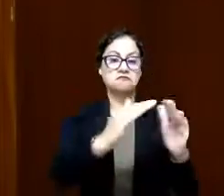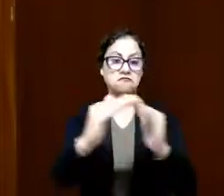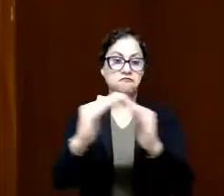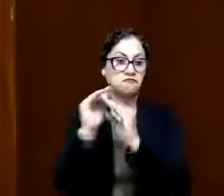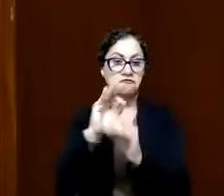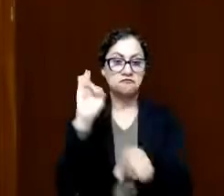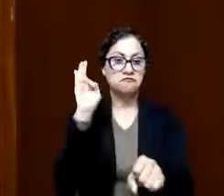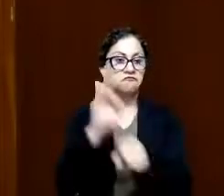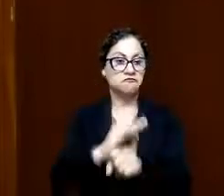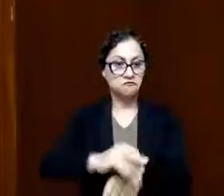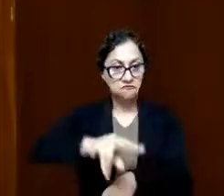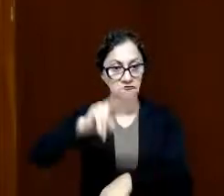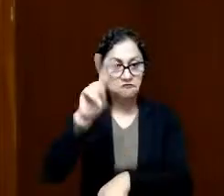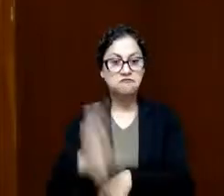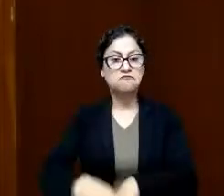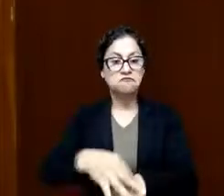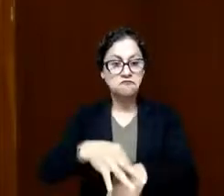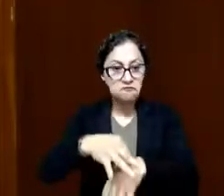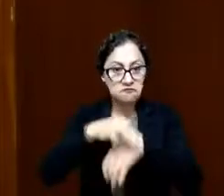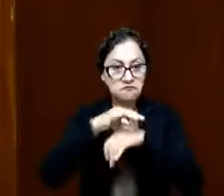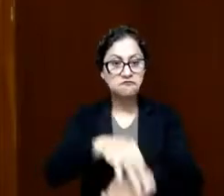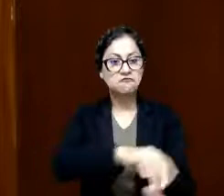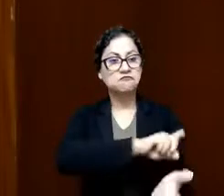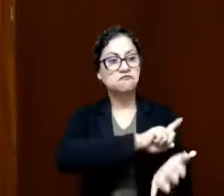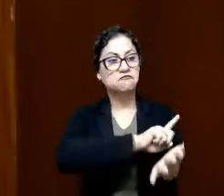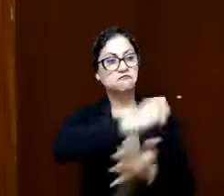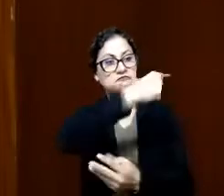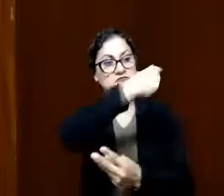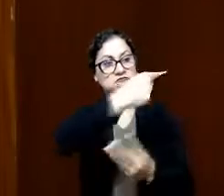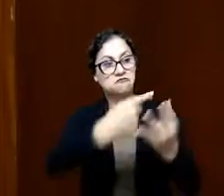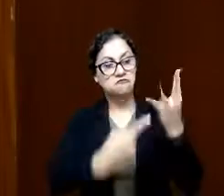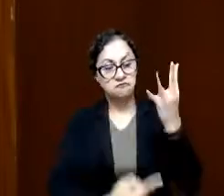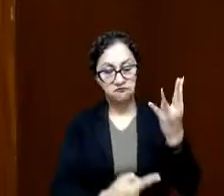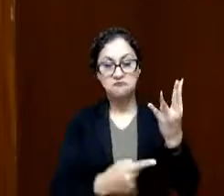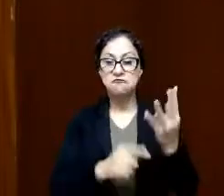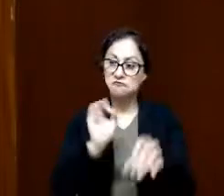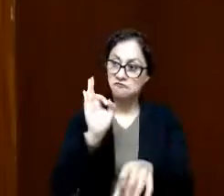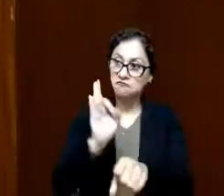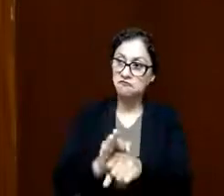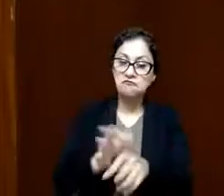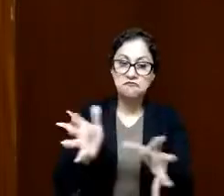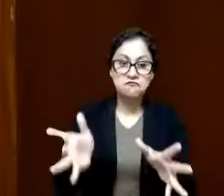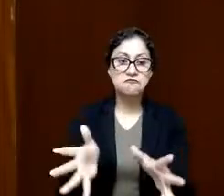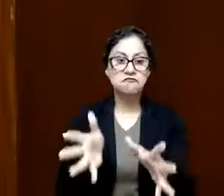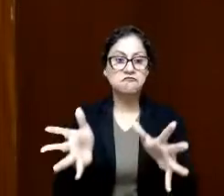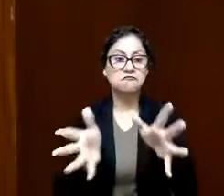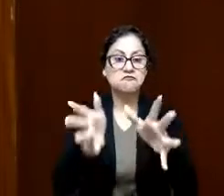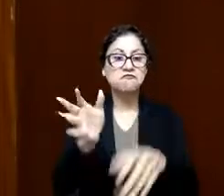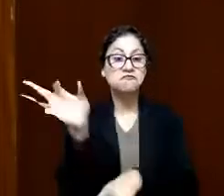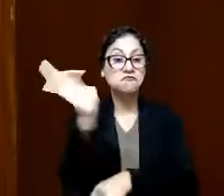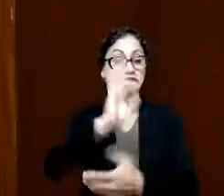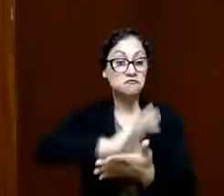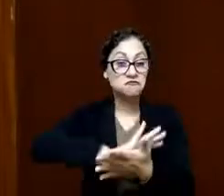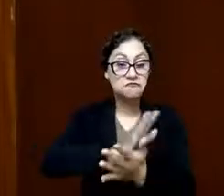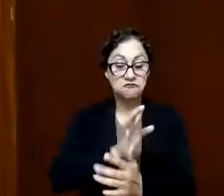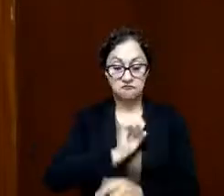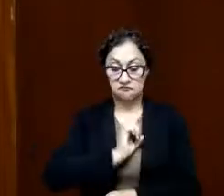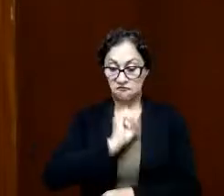pleno ejercicio de todos los derechos fundamentales reconocidos y combatir con firmeza la discriminación, el